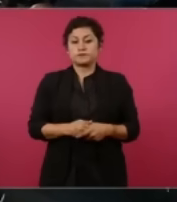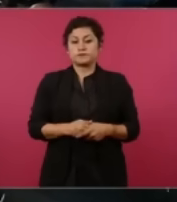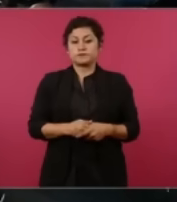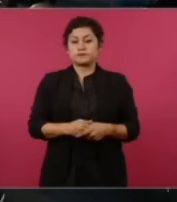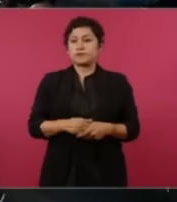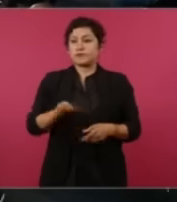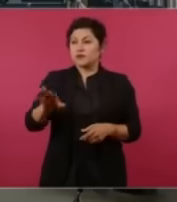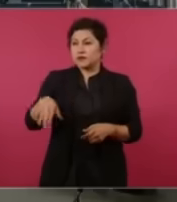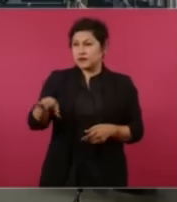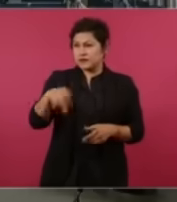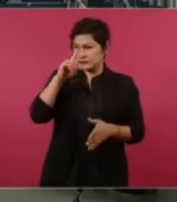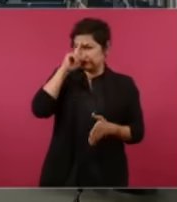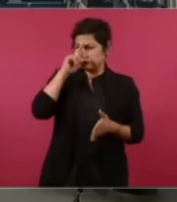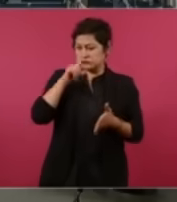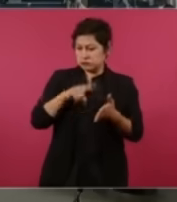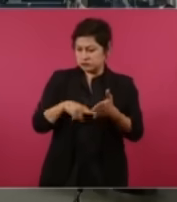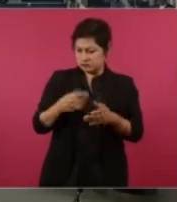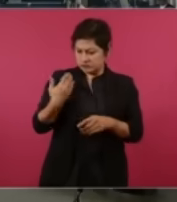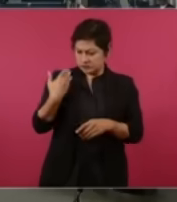Yo creo que en el último,